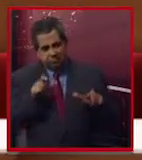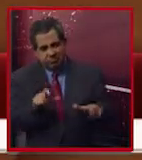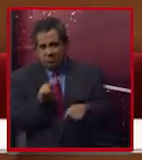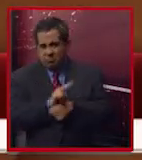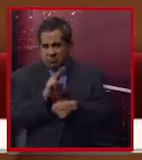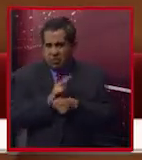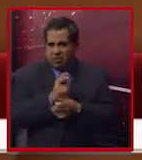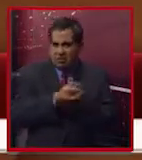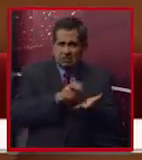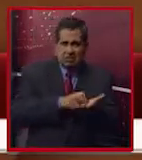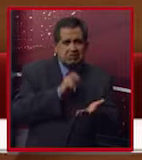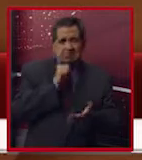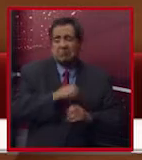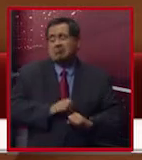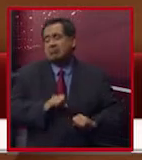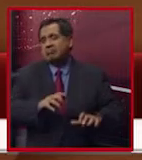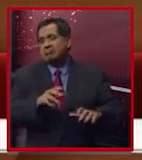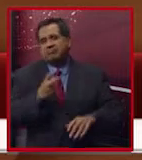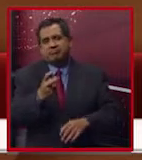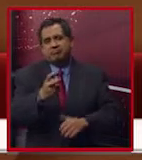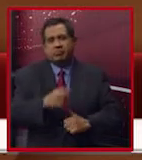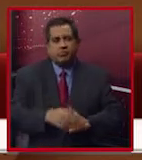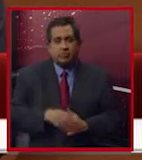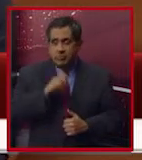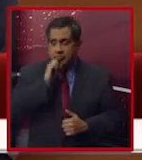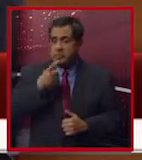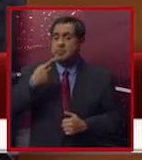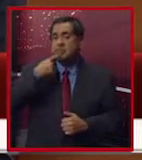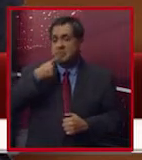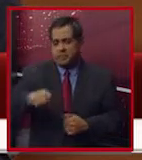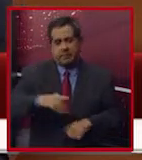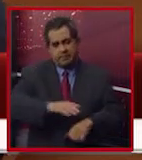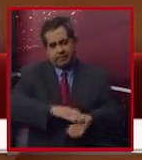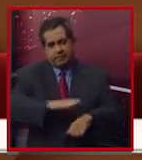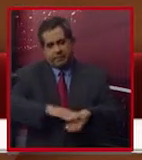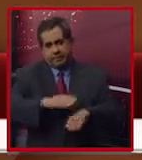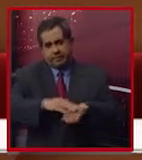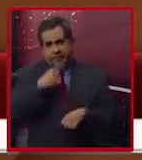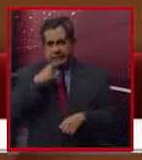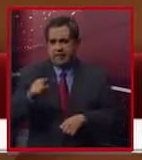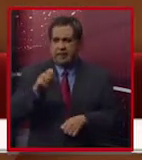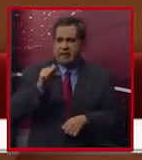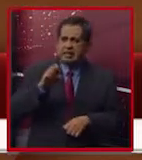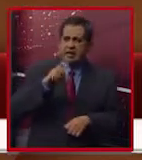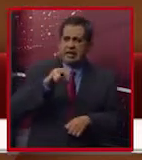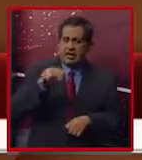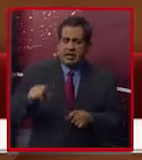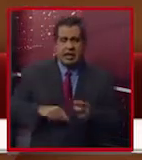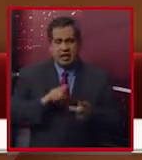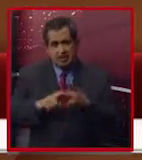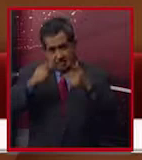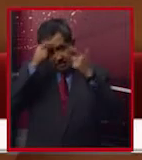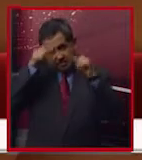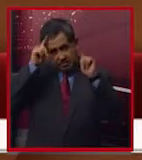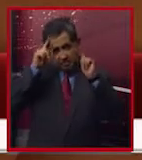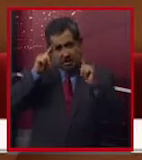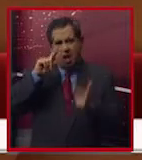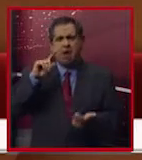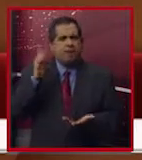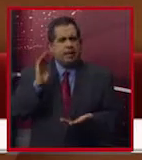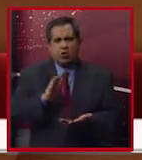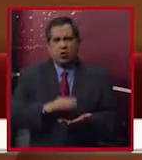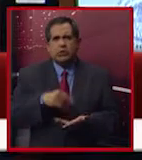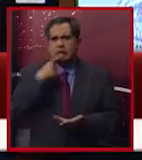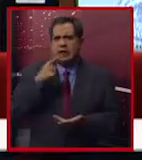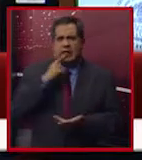policíacos. Asimismo, reiteró que si bien las quejas y recomendaciones emitidas contra la Defensa Nacional y la Secretaría de Marina bajaron en comparación